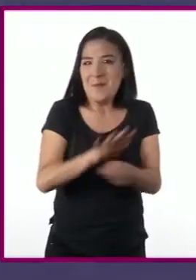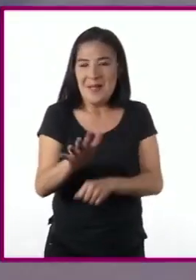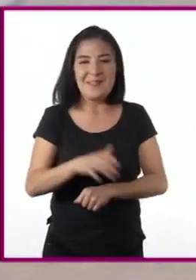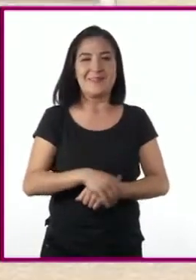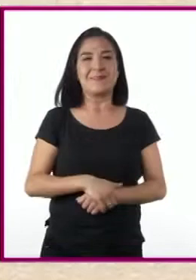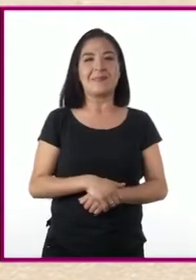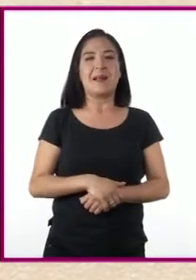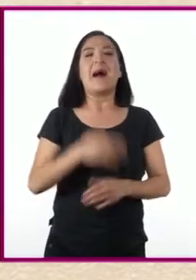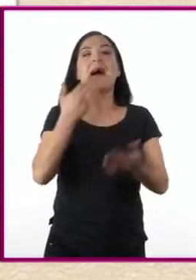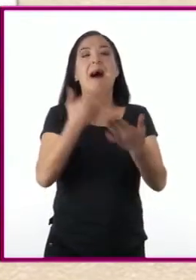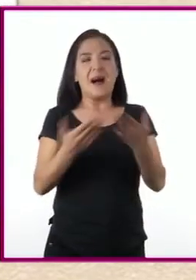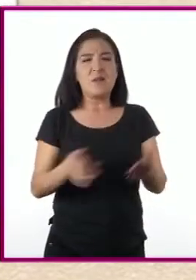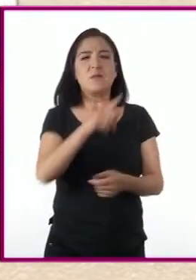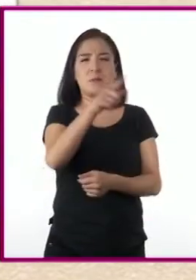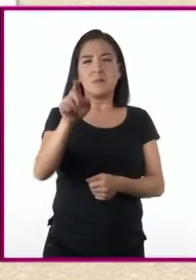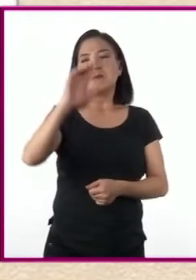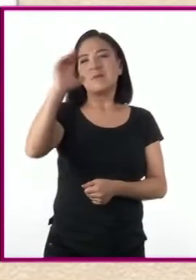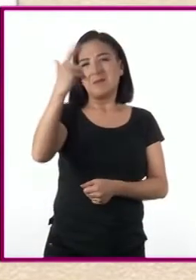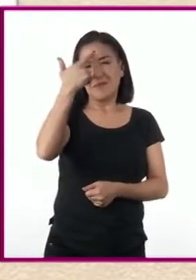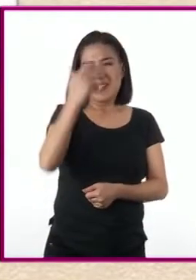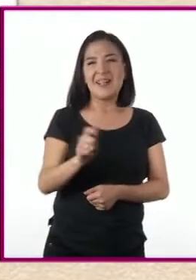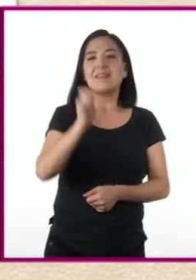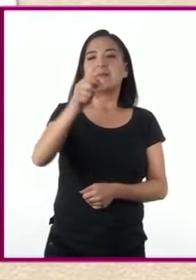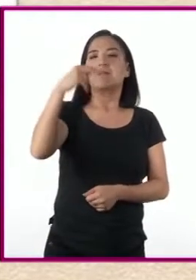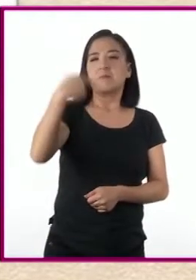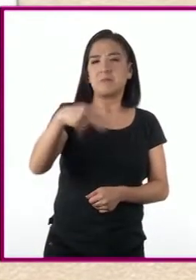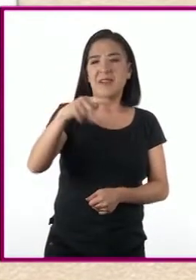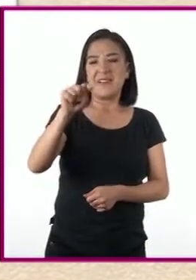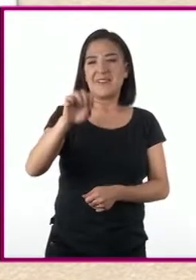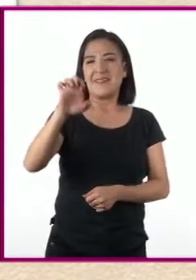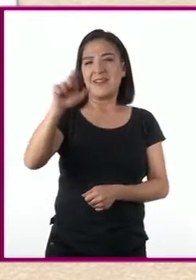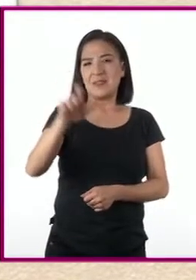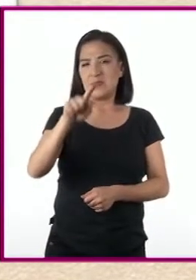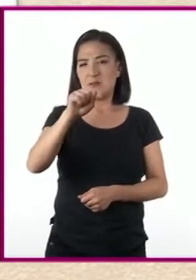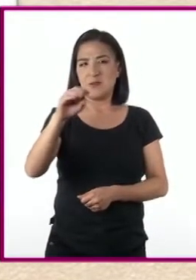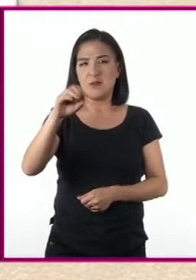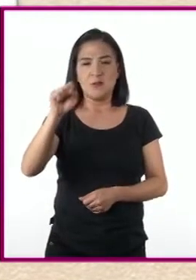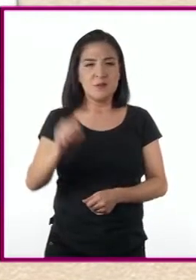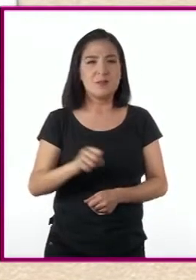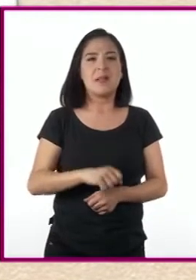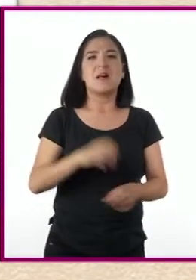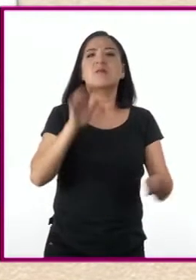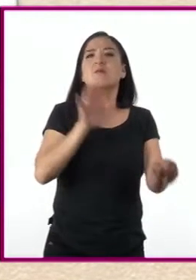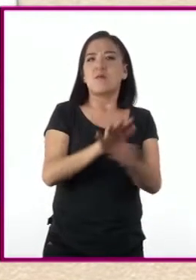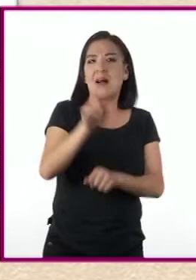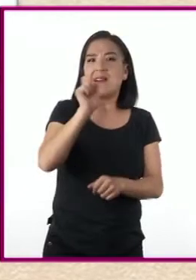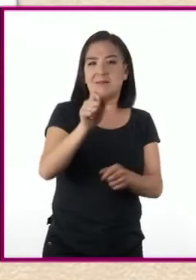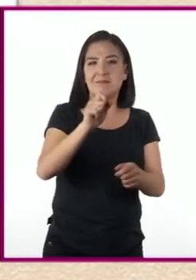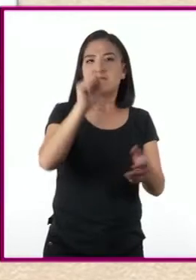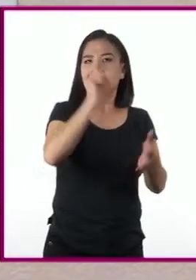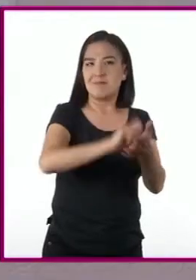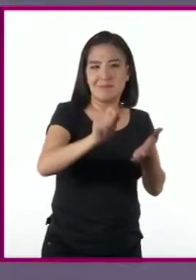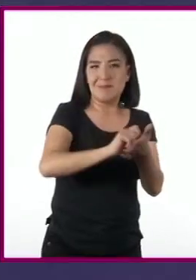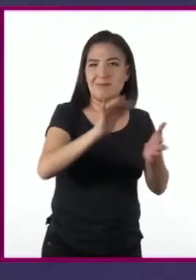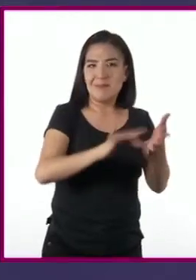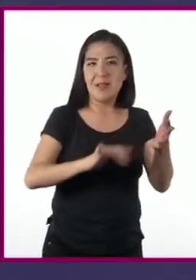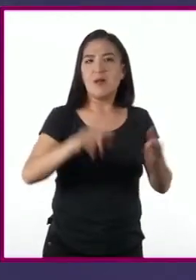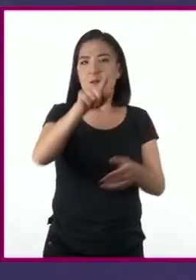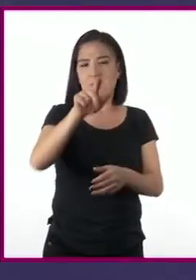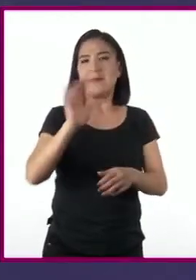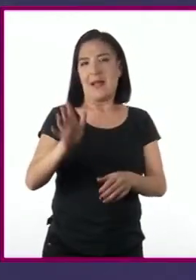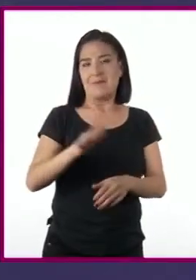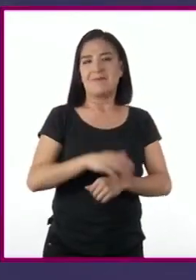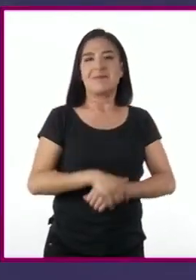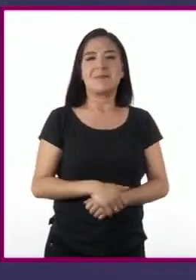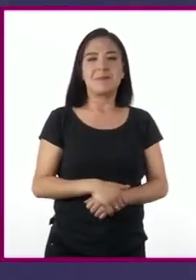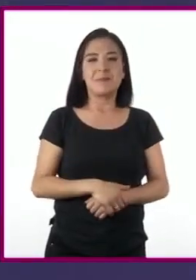bien, ¿recuerdan a qué le llamamos textos? ¿Qué tipo de textos han leído?